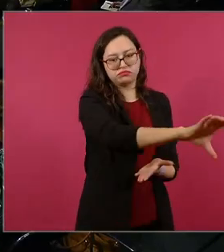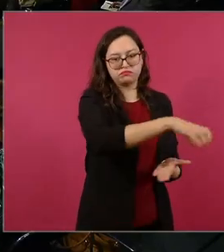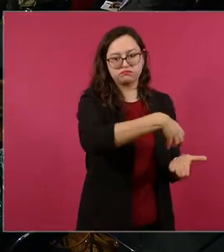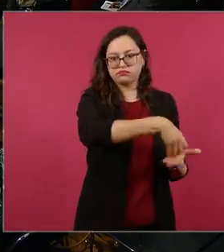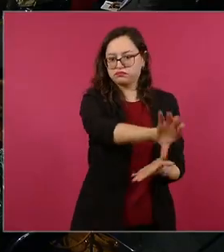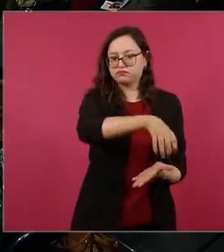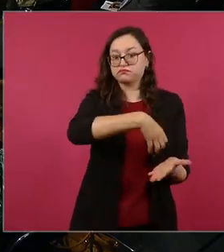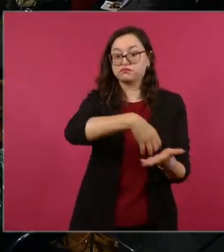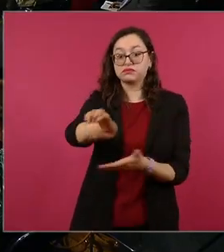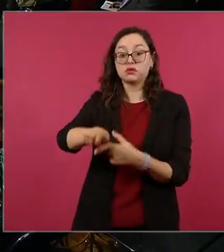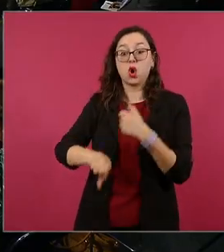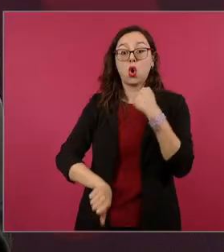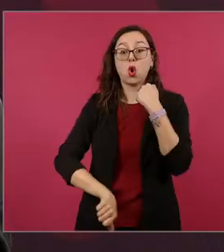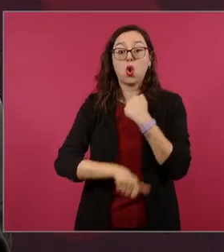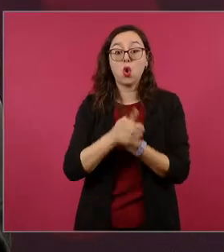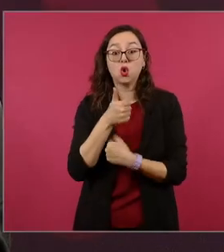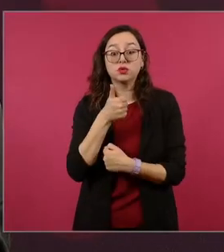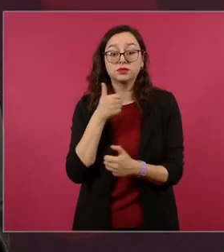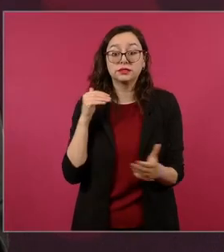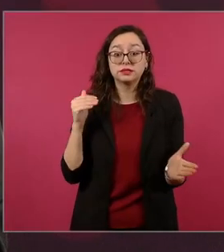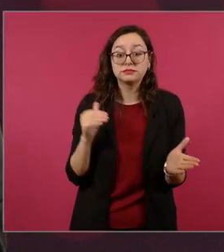de salud.